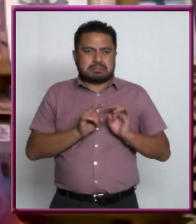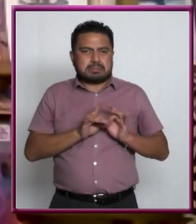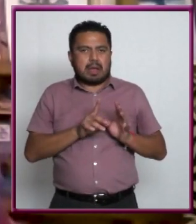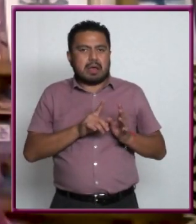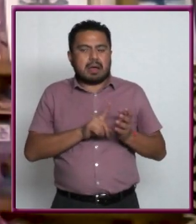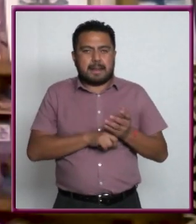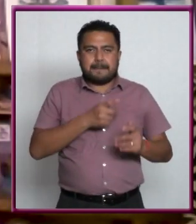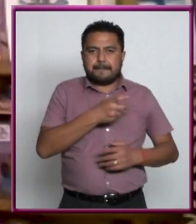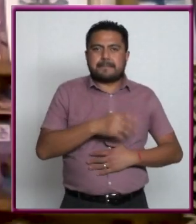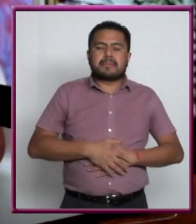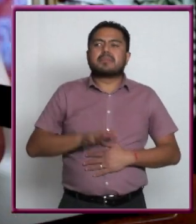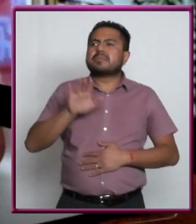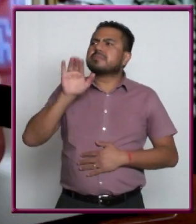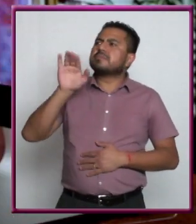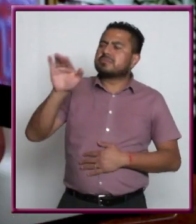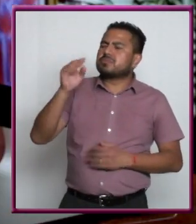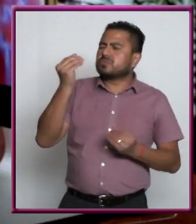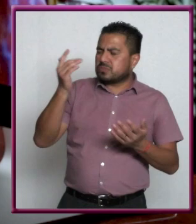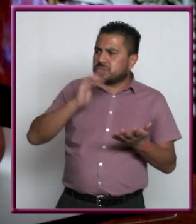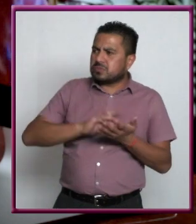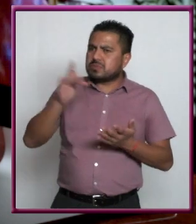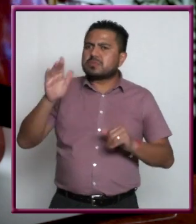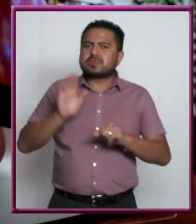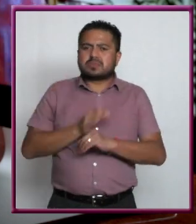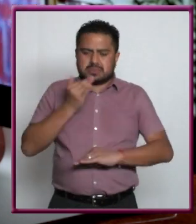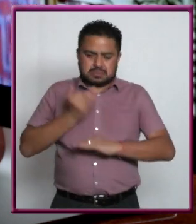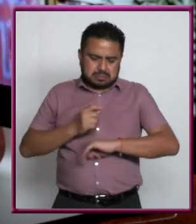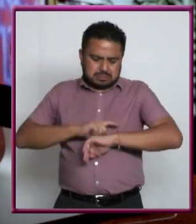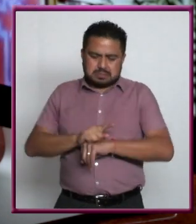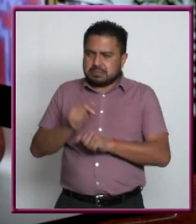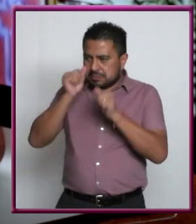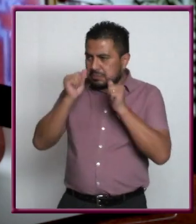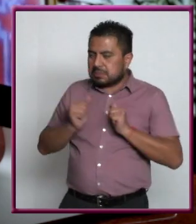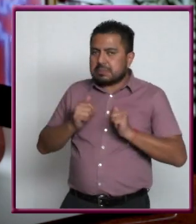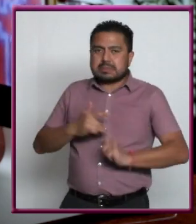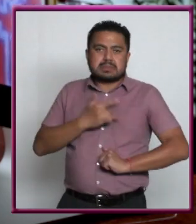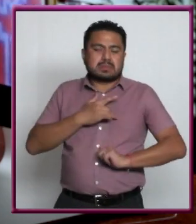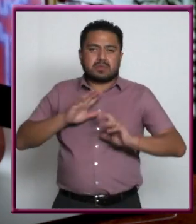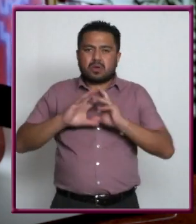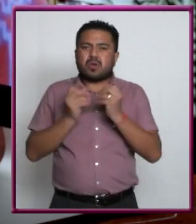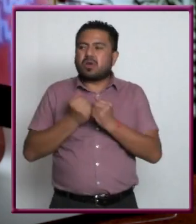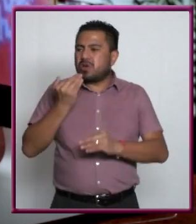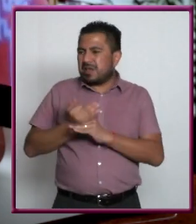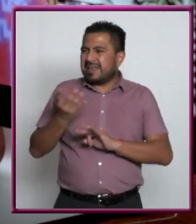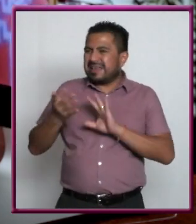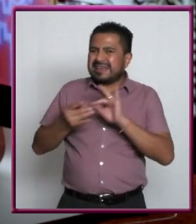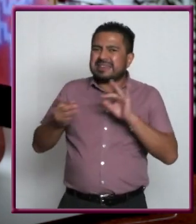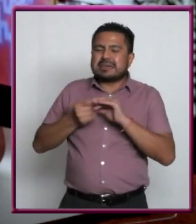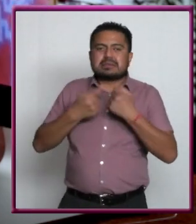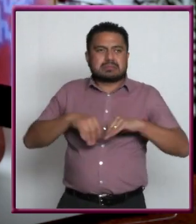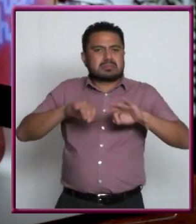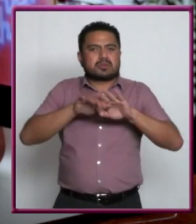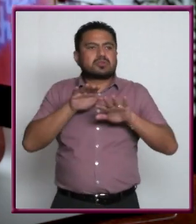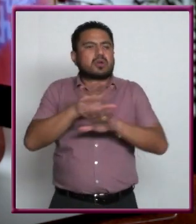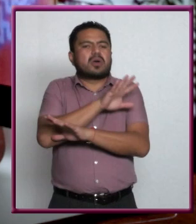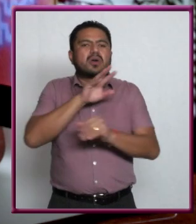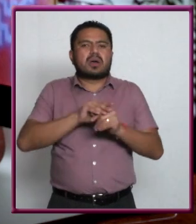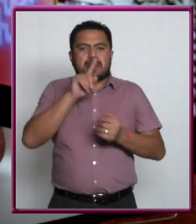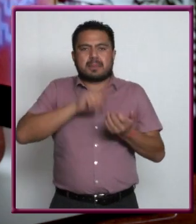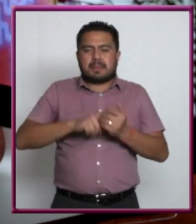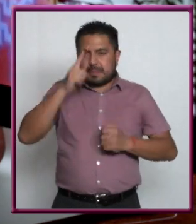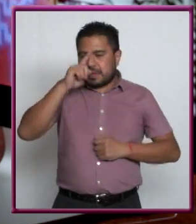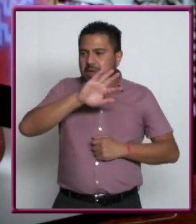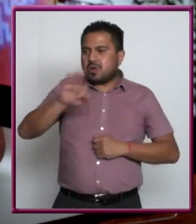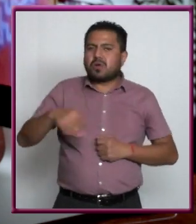¿no? Verónica, pues muchas gracias por tu tiempo. Me parece que todo lo que mencionas aquí fue muy importante, sobre todo para